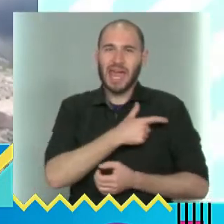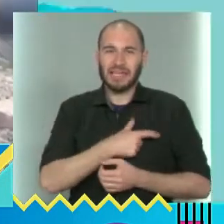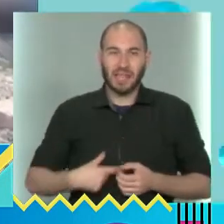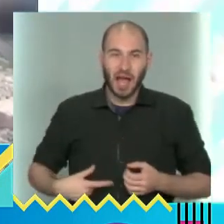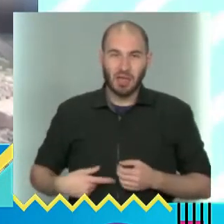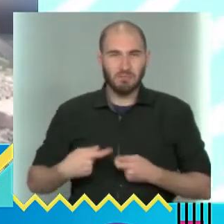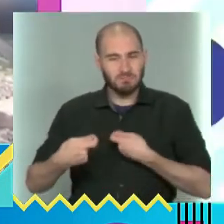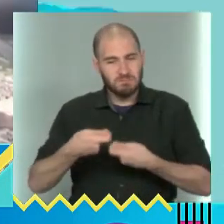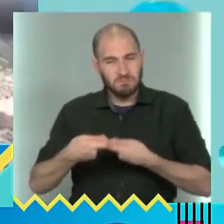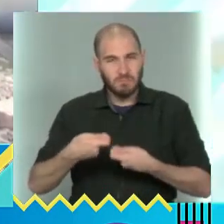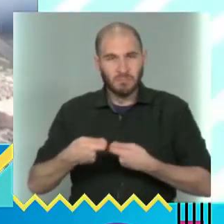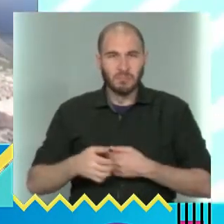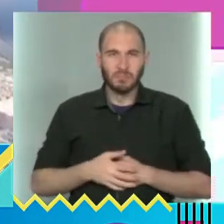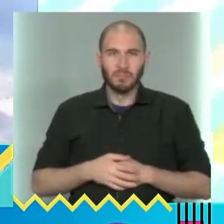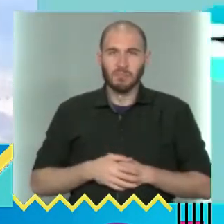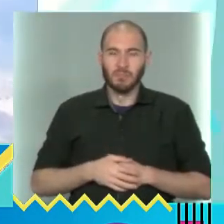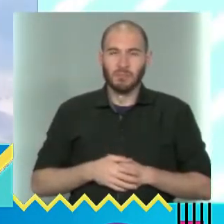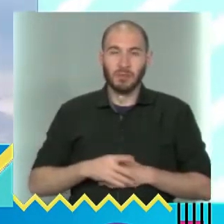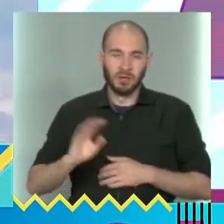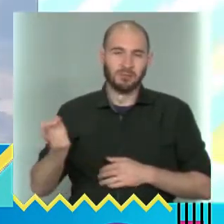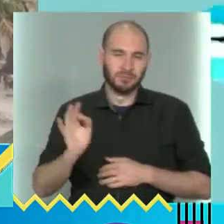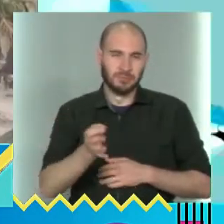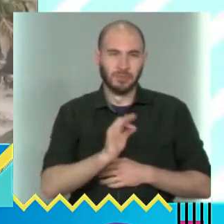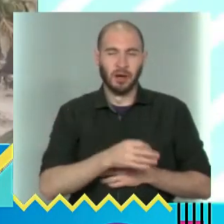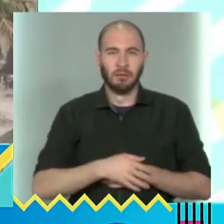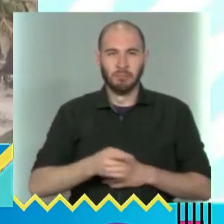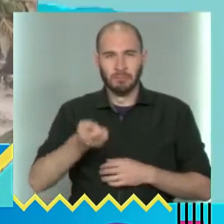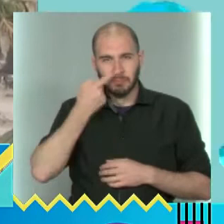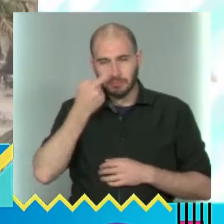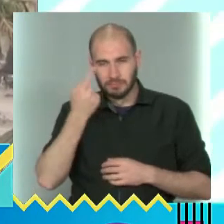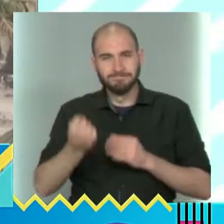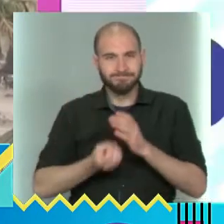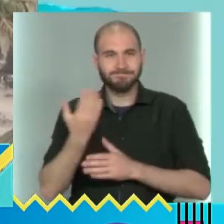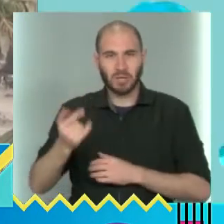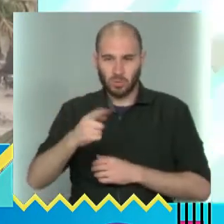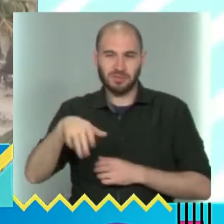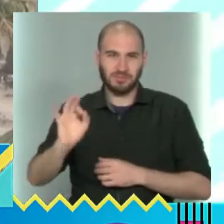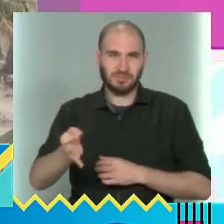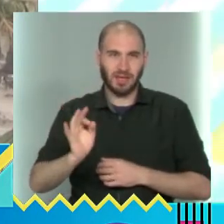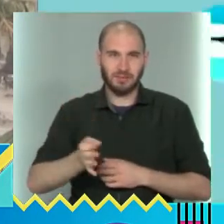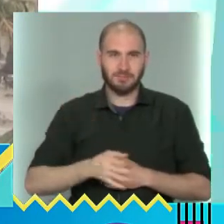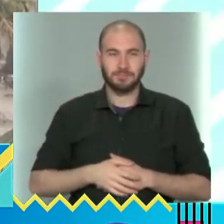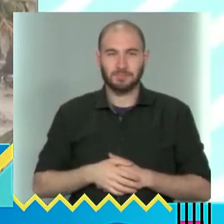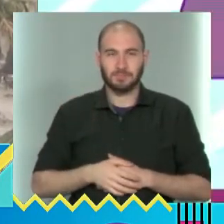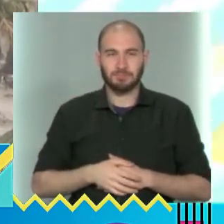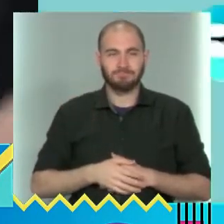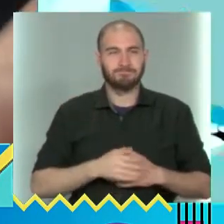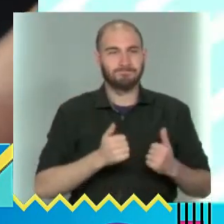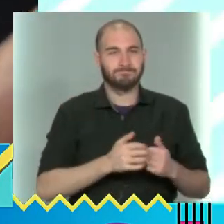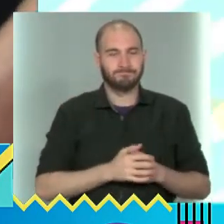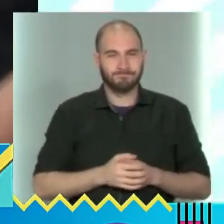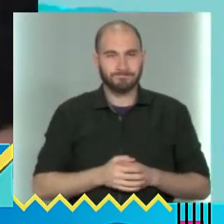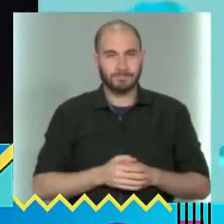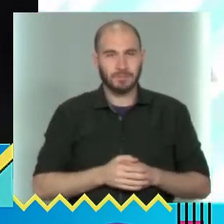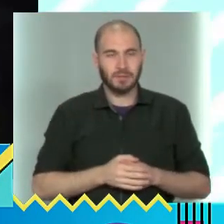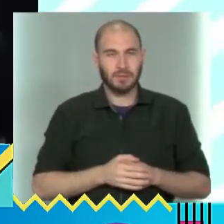hacen negocios y que todos lo sabemos, hay muchos intereses creados, ustedes lo saben. Bien.